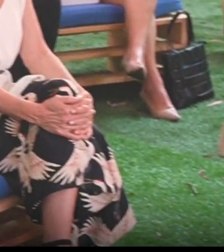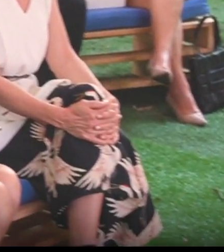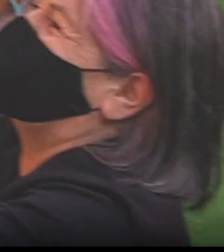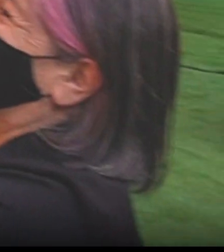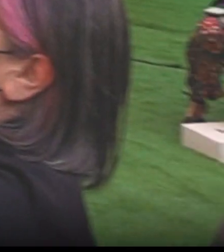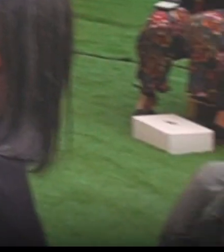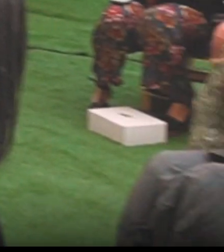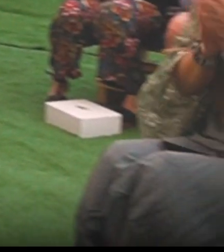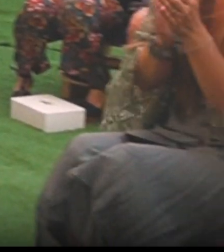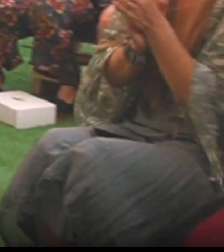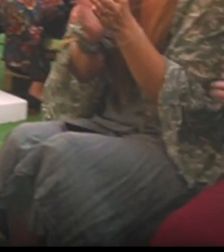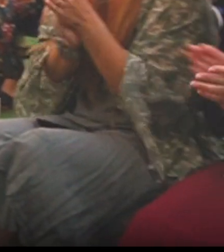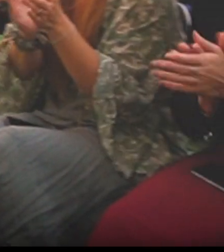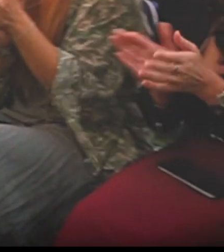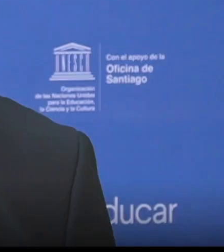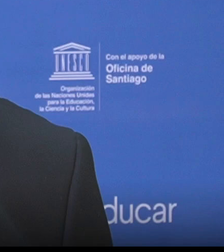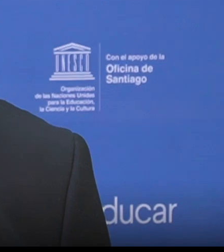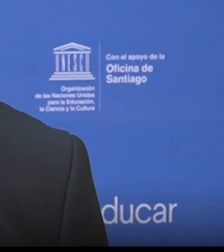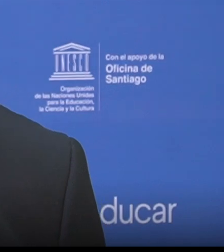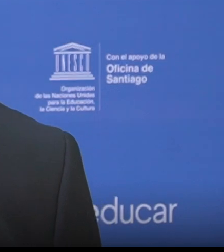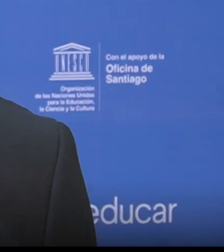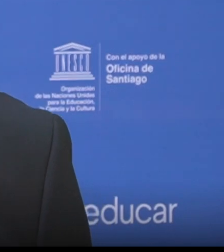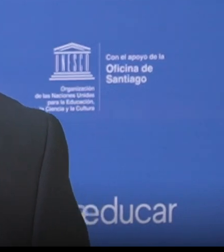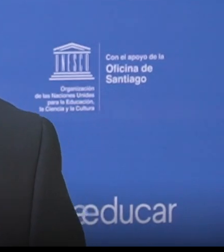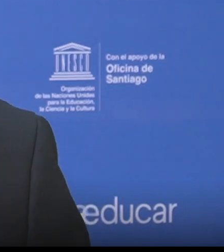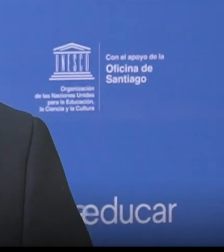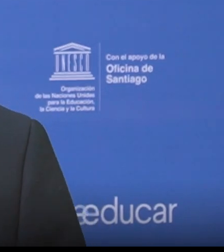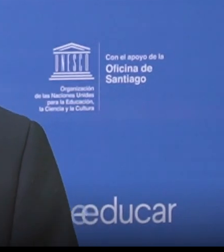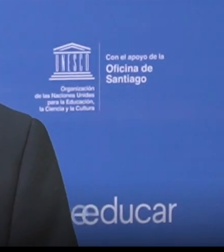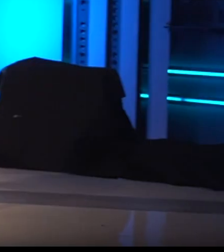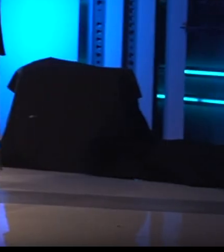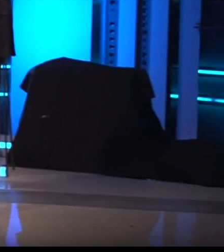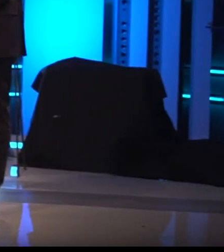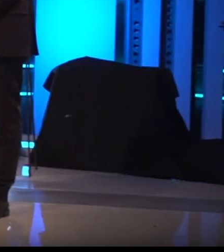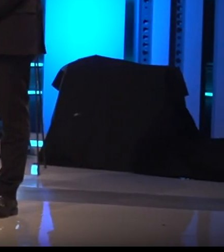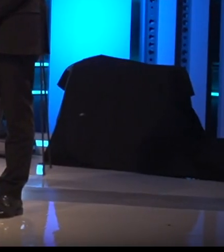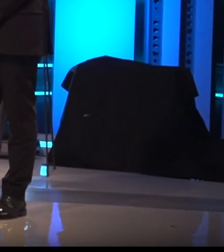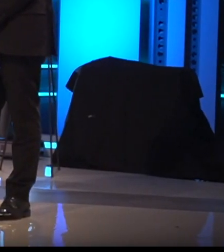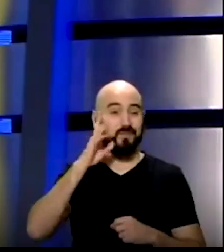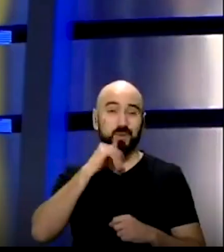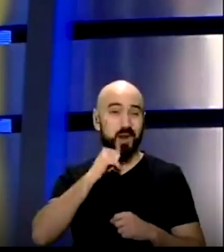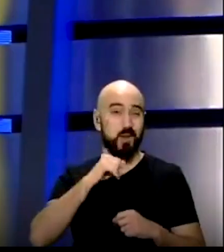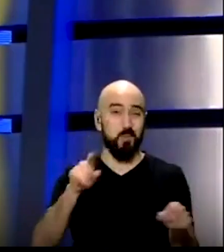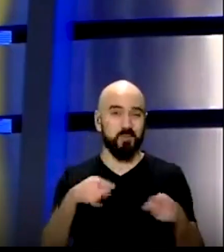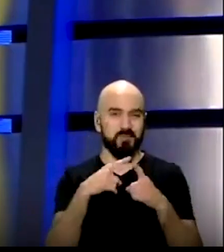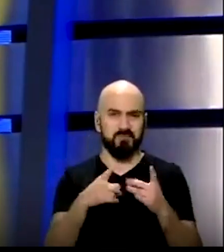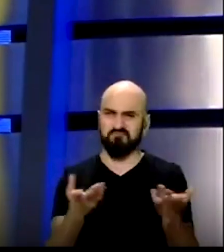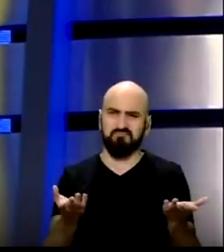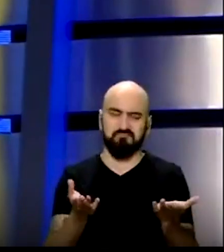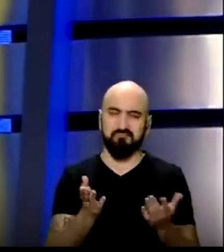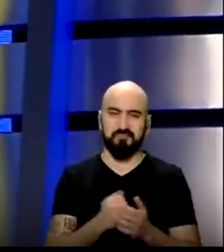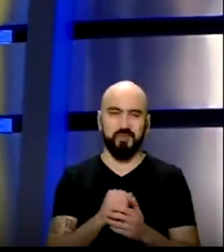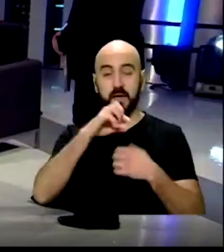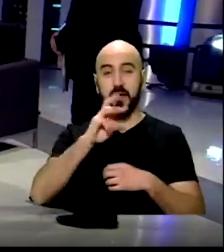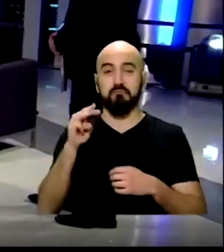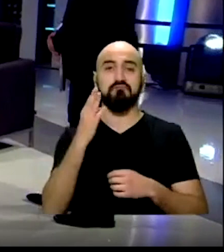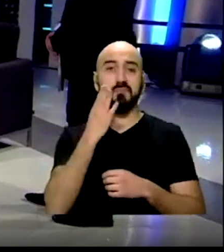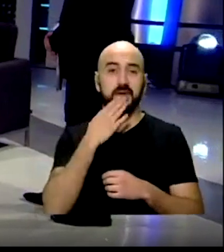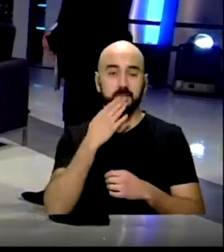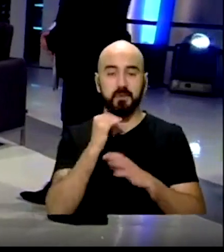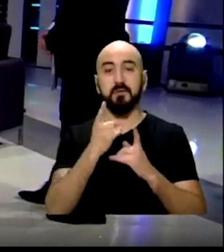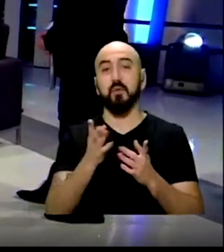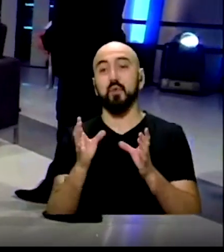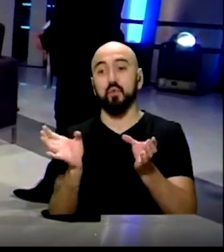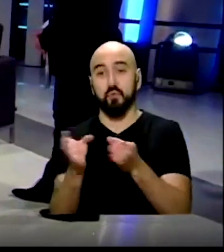Bueno, yo me siento feliz, me siento honrado. De alguna manera represento a todos los profesores de música de Chile y en especial represento también a